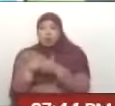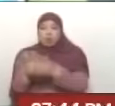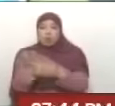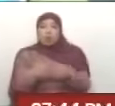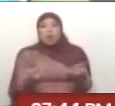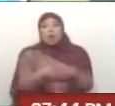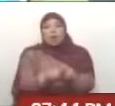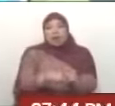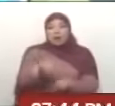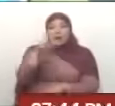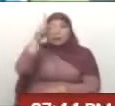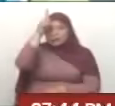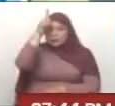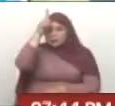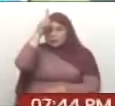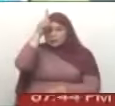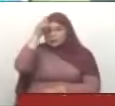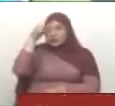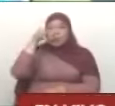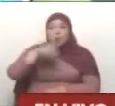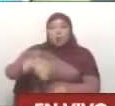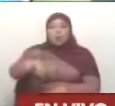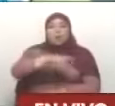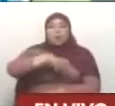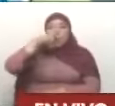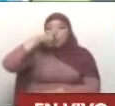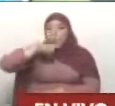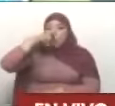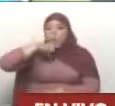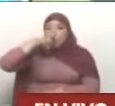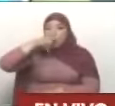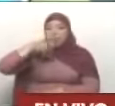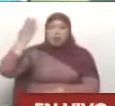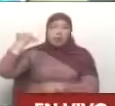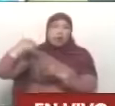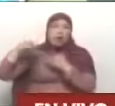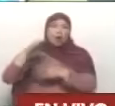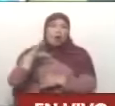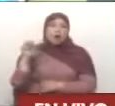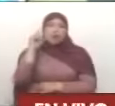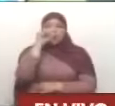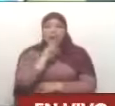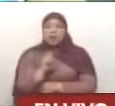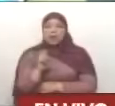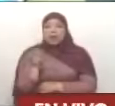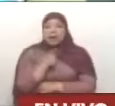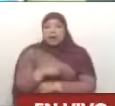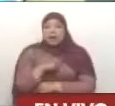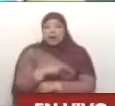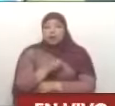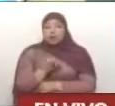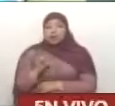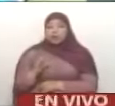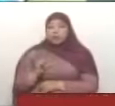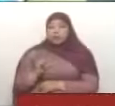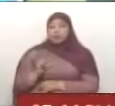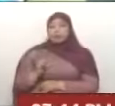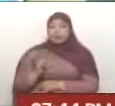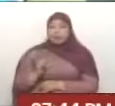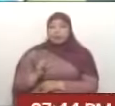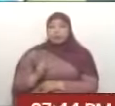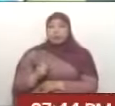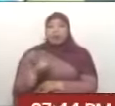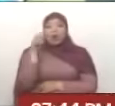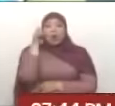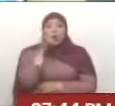Hitler tuvo contra el pueblo judío, solo por su raíz religiosa, solo por ser